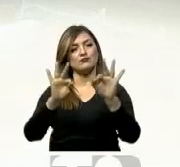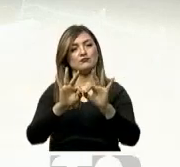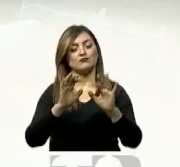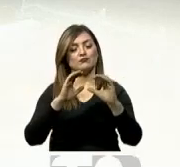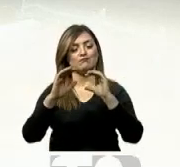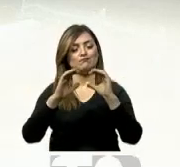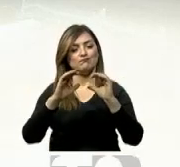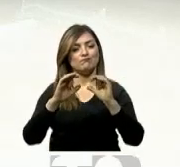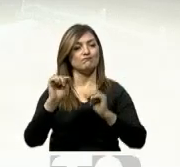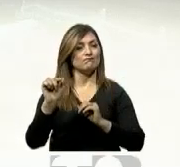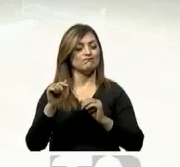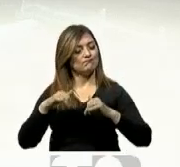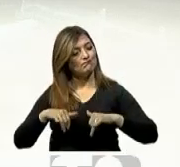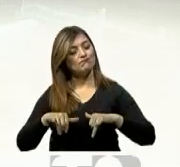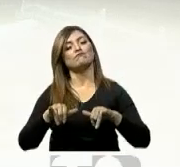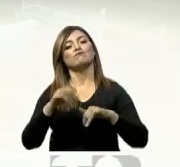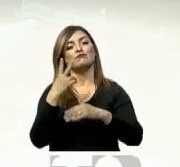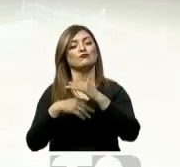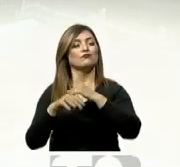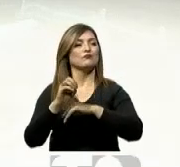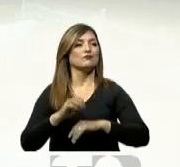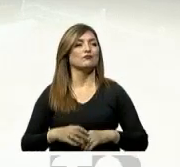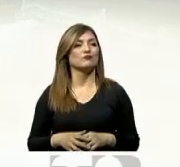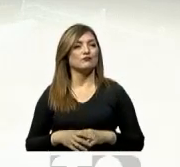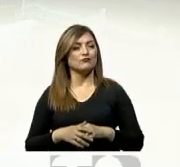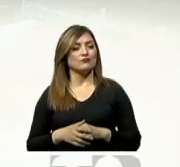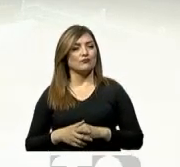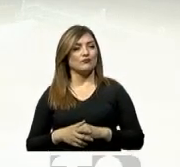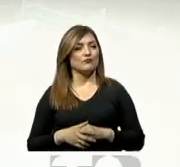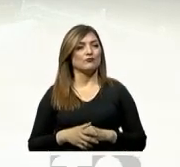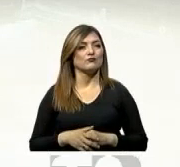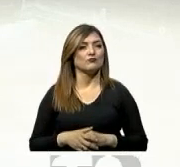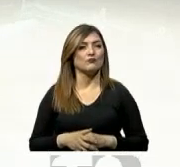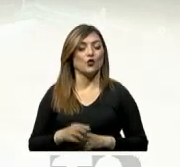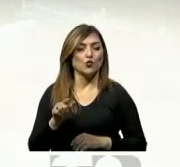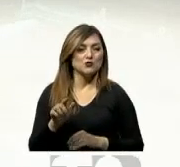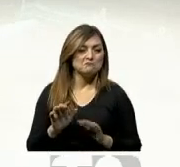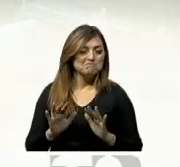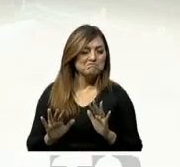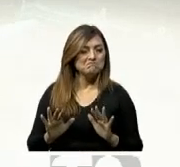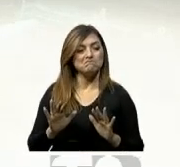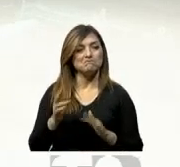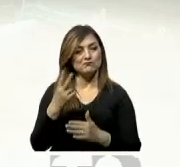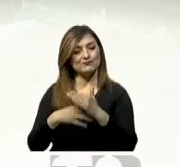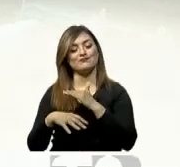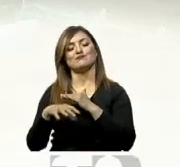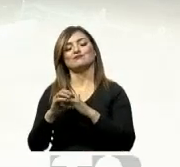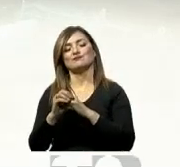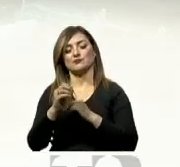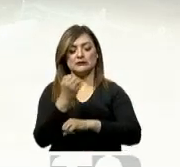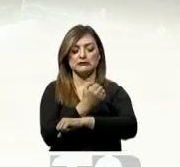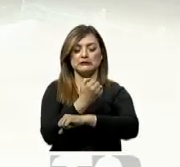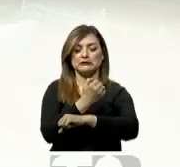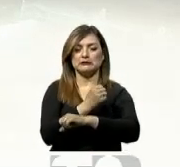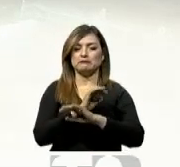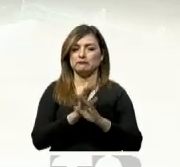la comunicación constante con nuestros hijos. Y si es que usted tiene sospechas de que su hijo está consumiendo